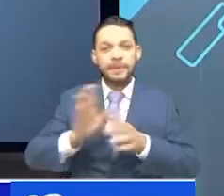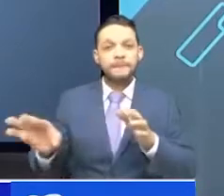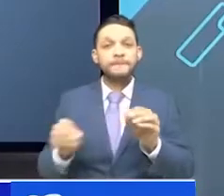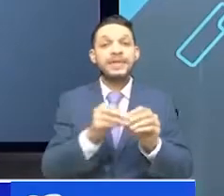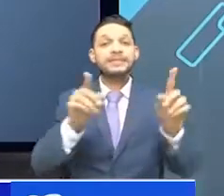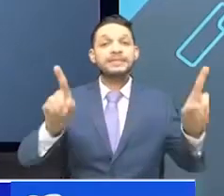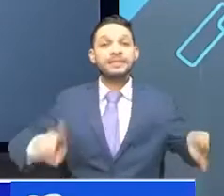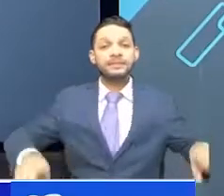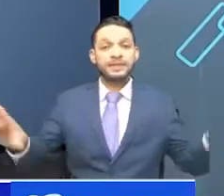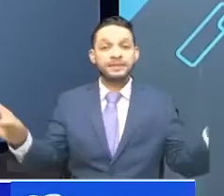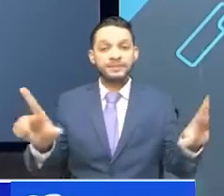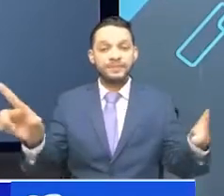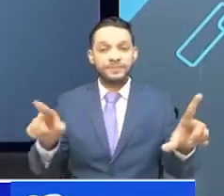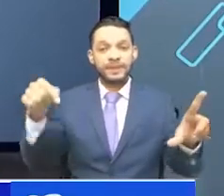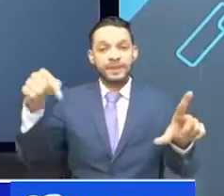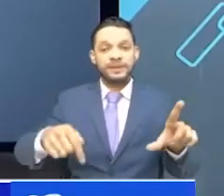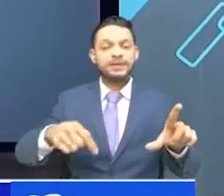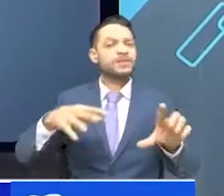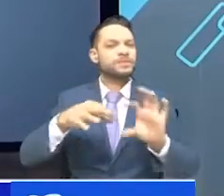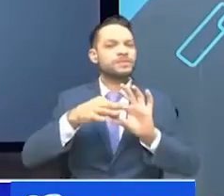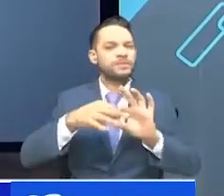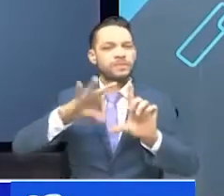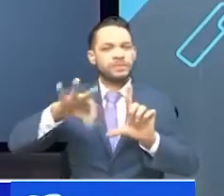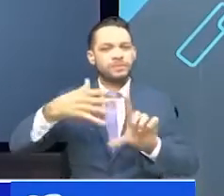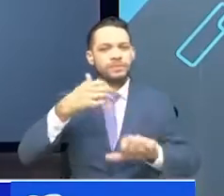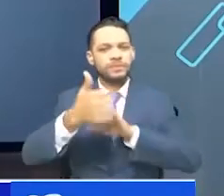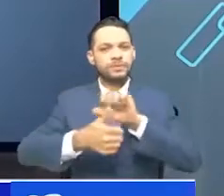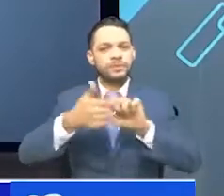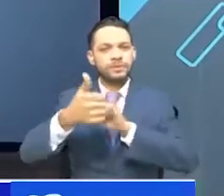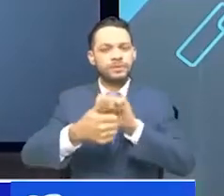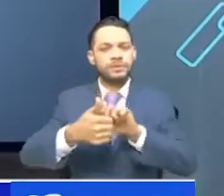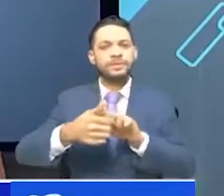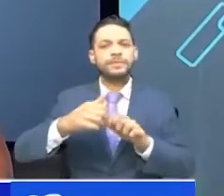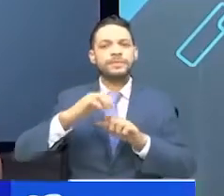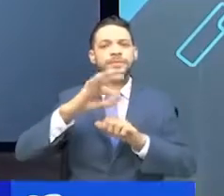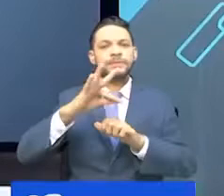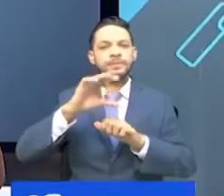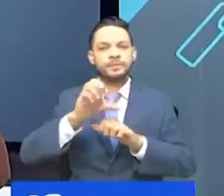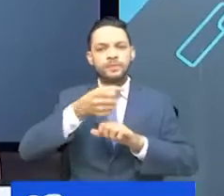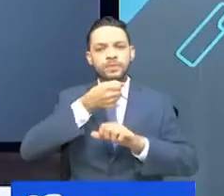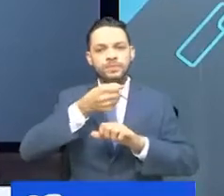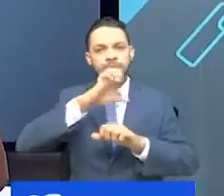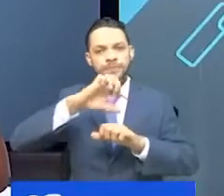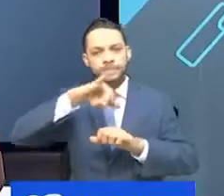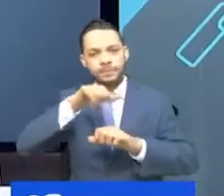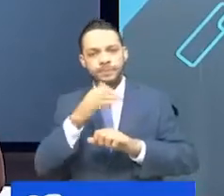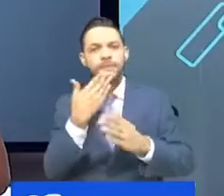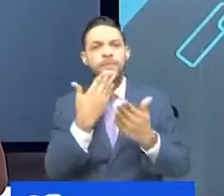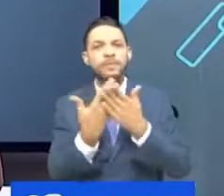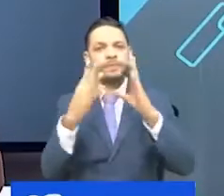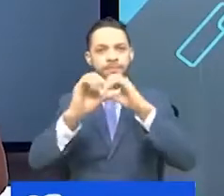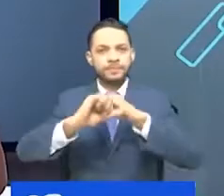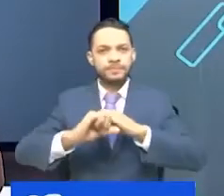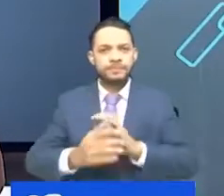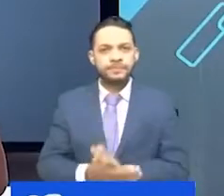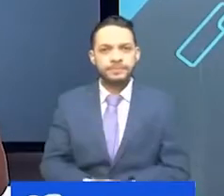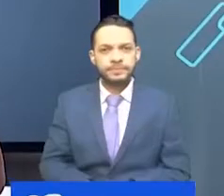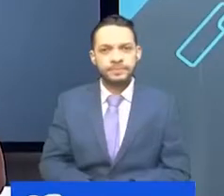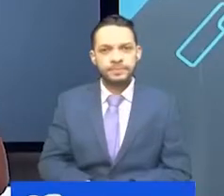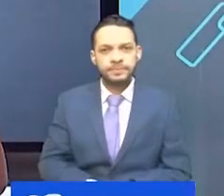informativa también tiene su espacio en las redes sociales. Estamos en Twitter como @TCNoticiasEje. Una feliz noche para todos.